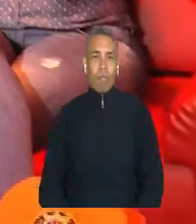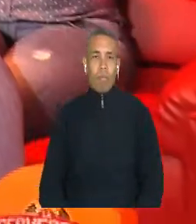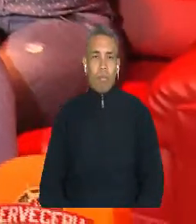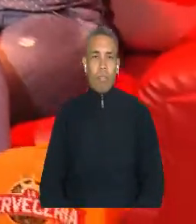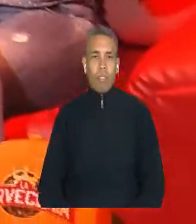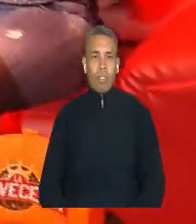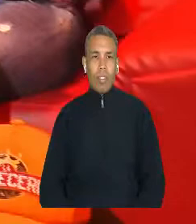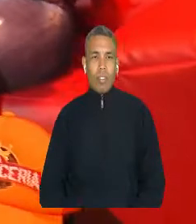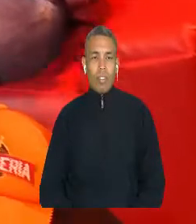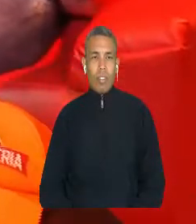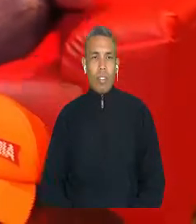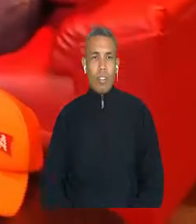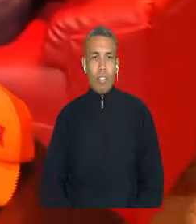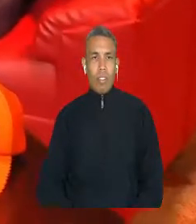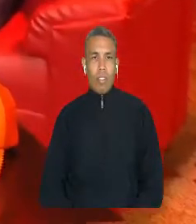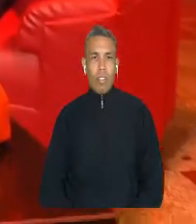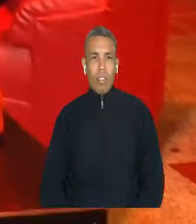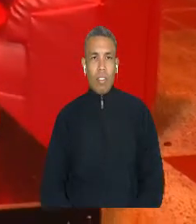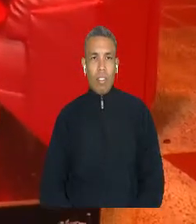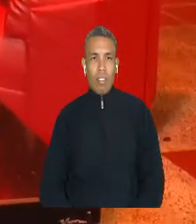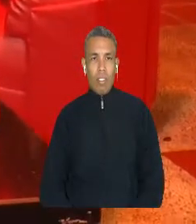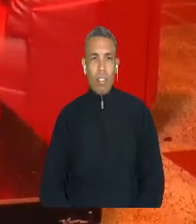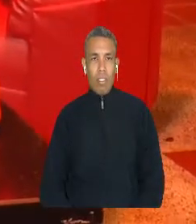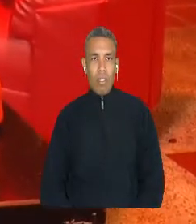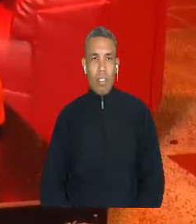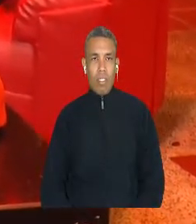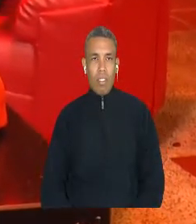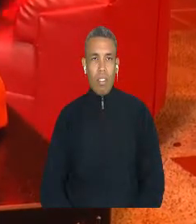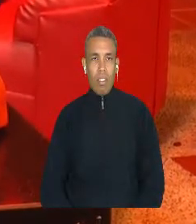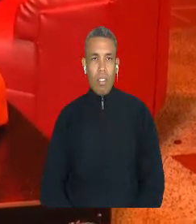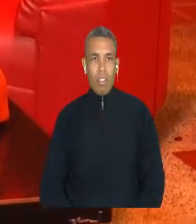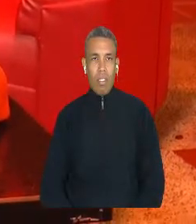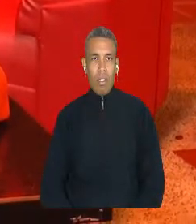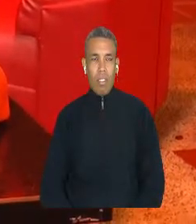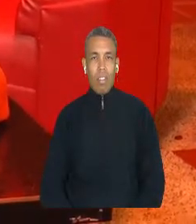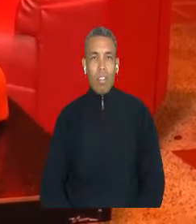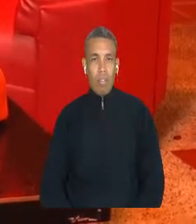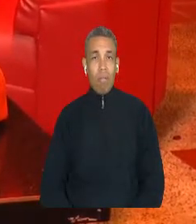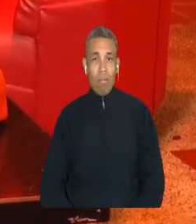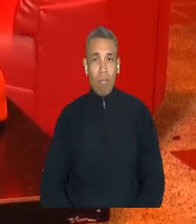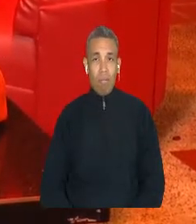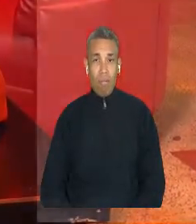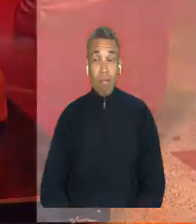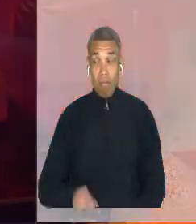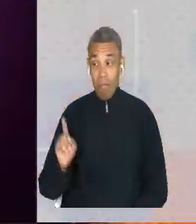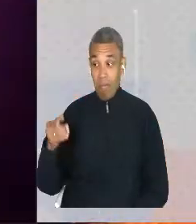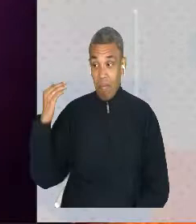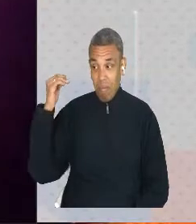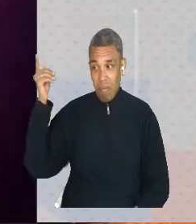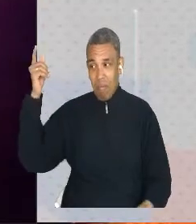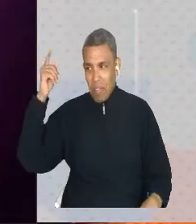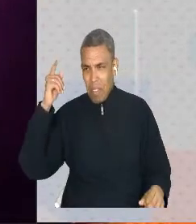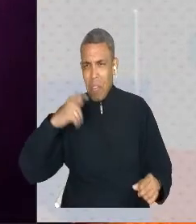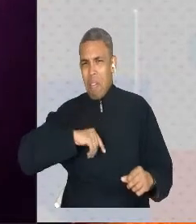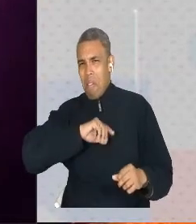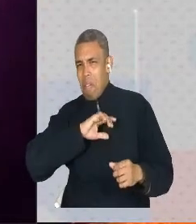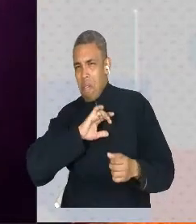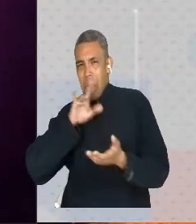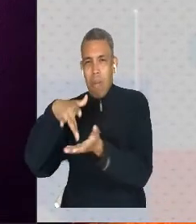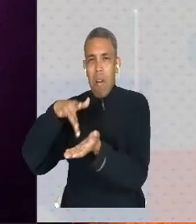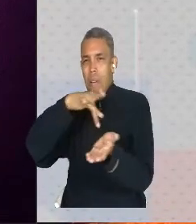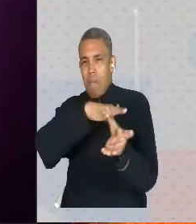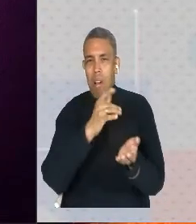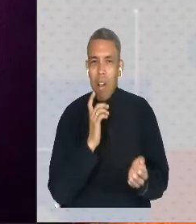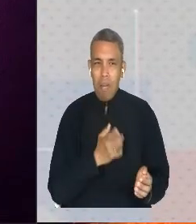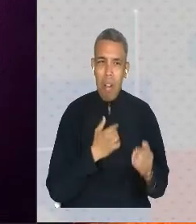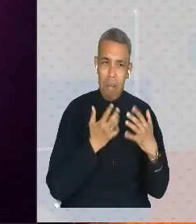allá en sus grandes conciertos, ay, hombre, huepaje en la cervecería, ¿no? No se nos puede olvidar. Bueno, Oscar, cuéntenos así a grandes rasgos